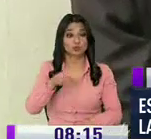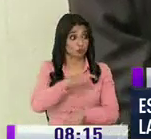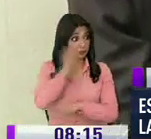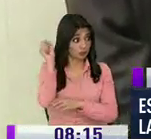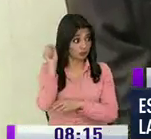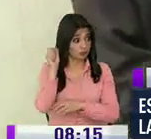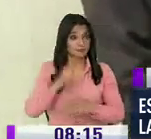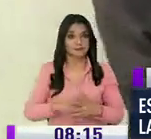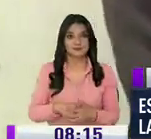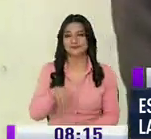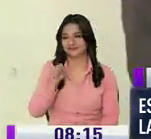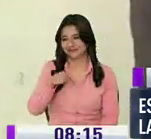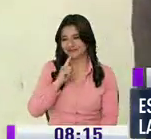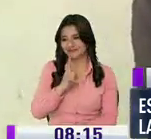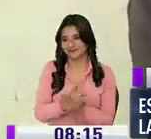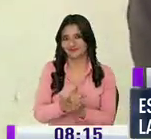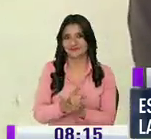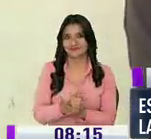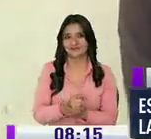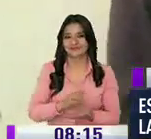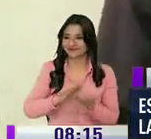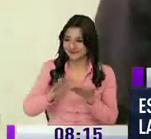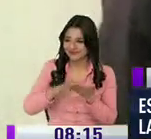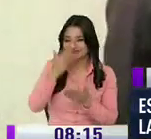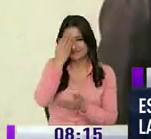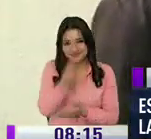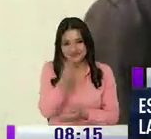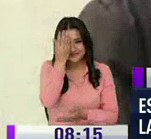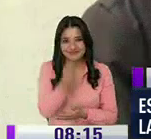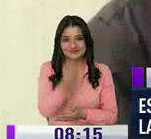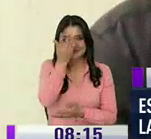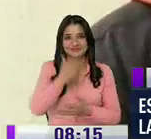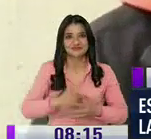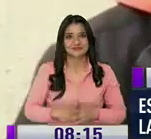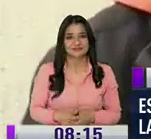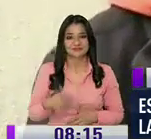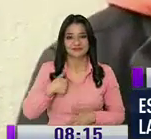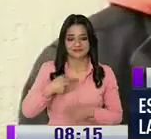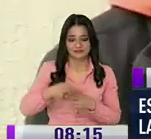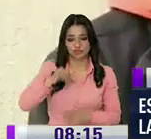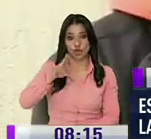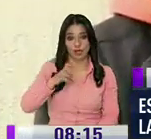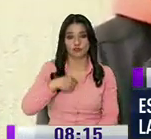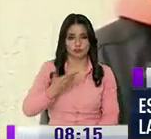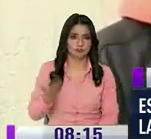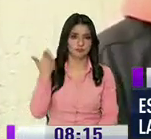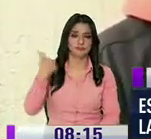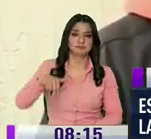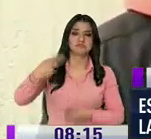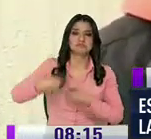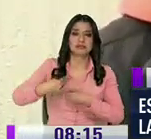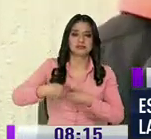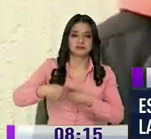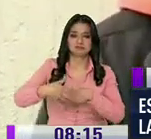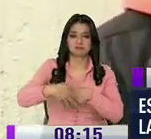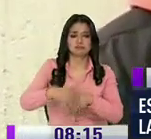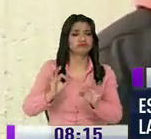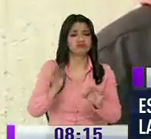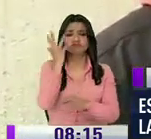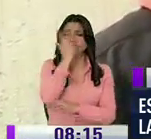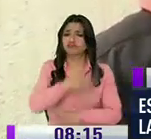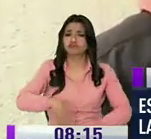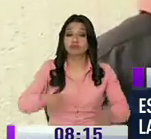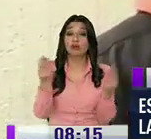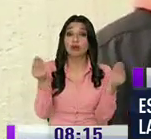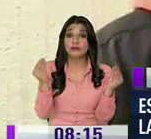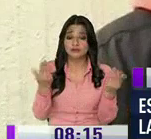¿no? Sí, perdón, muy buenos días con todos. Yo soy Johan y ya he participado en las anteriores competiciones y me parece algo muy bueno para los jóvenes